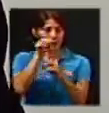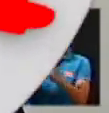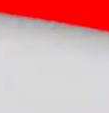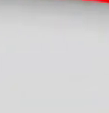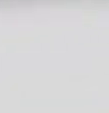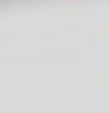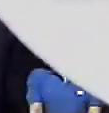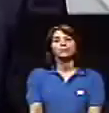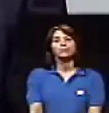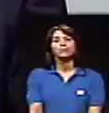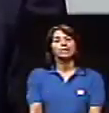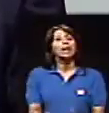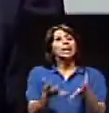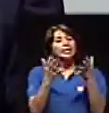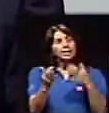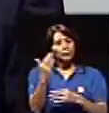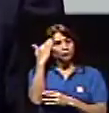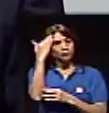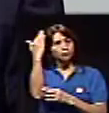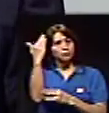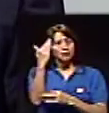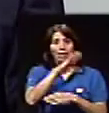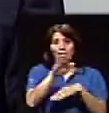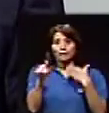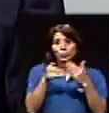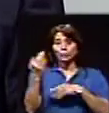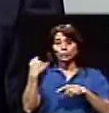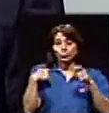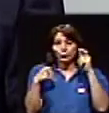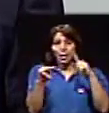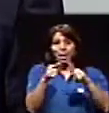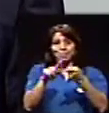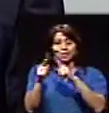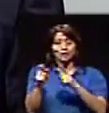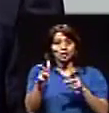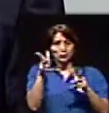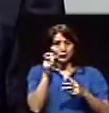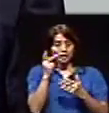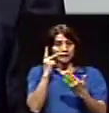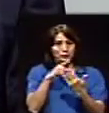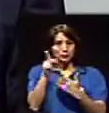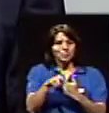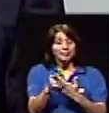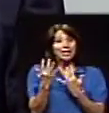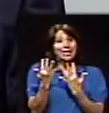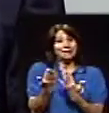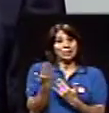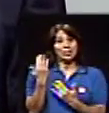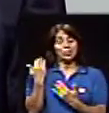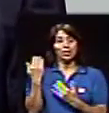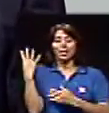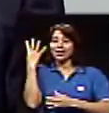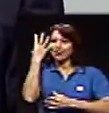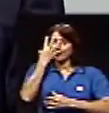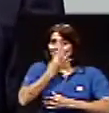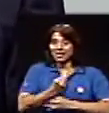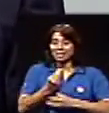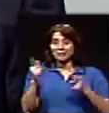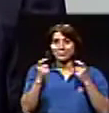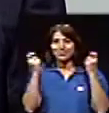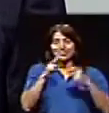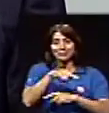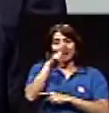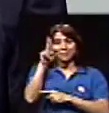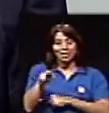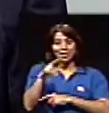programa. Quiero darle un gran saludo a las amigas y amigos que nos escuchan. Espero que hayan tenido unas lindas fiestas de Navidad y